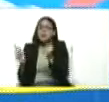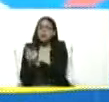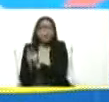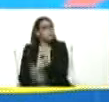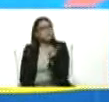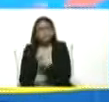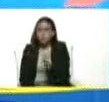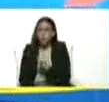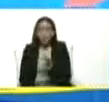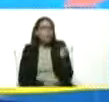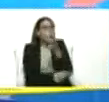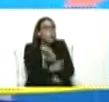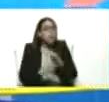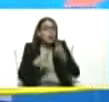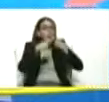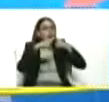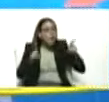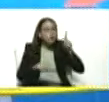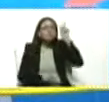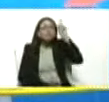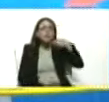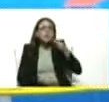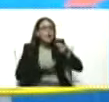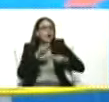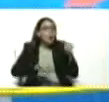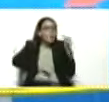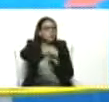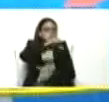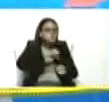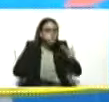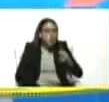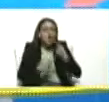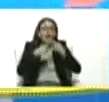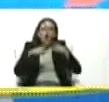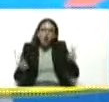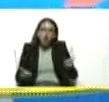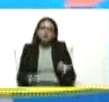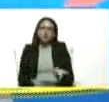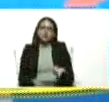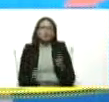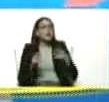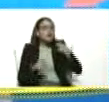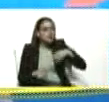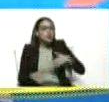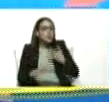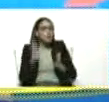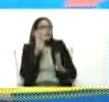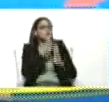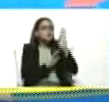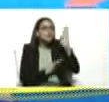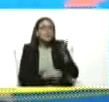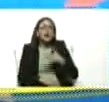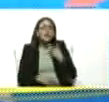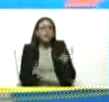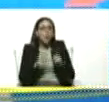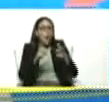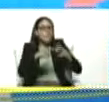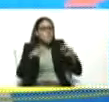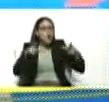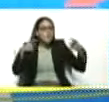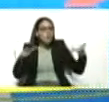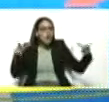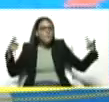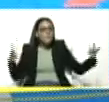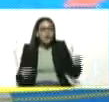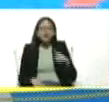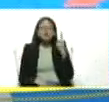Hay que producir riqueza. Y así como crecer para satisfacer las necesidades internas,